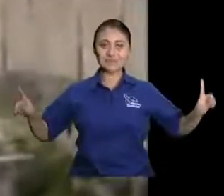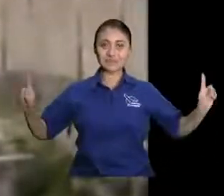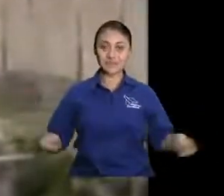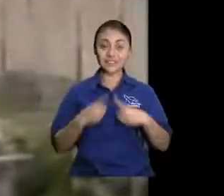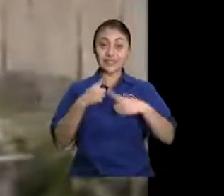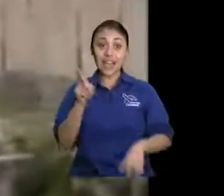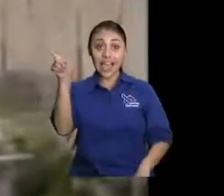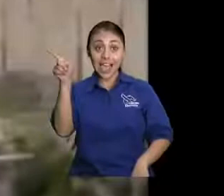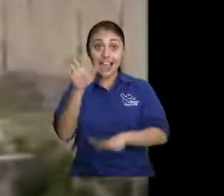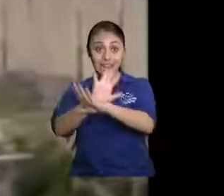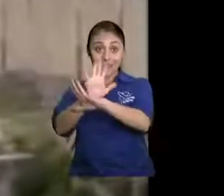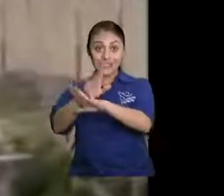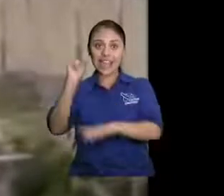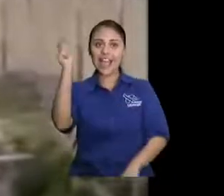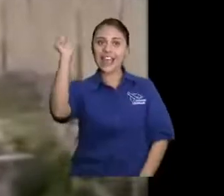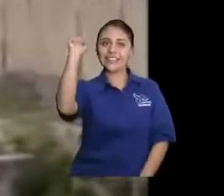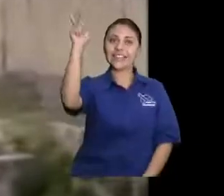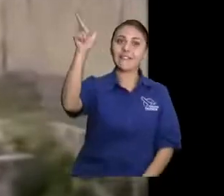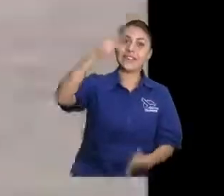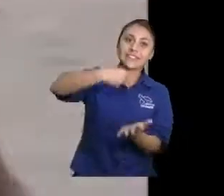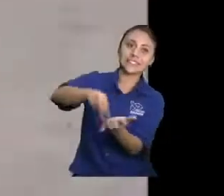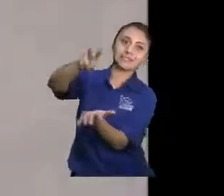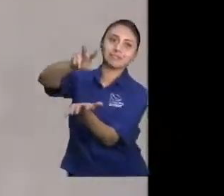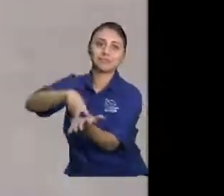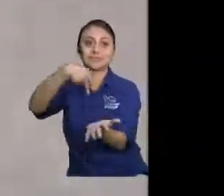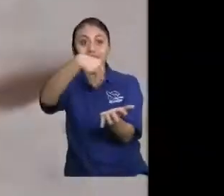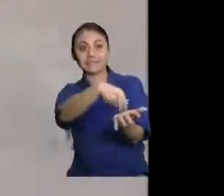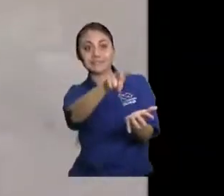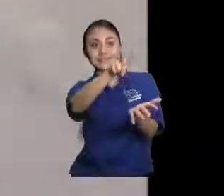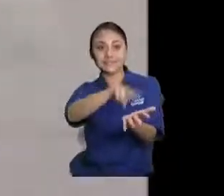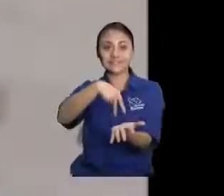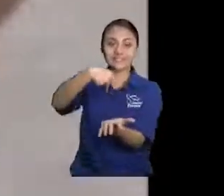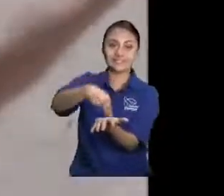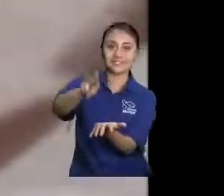Mire qué clavero. ¡Aleluya! Sinceramente.